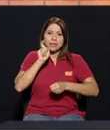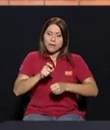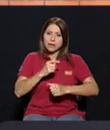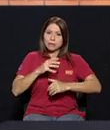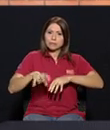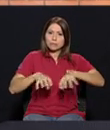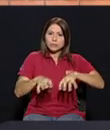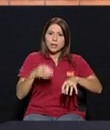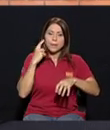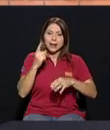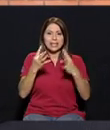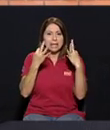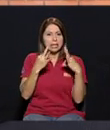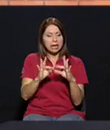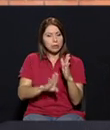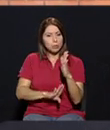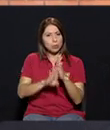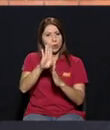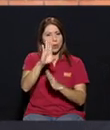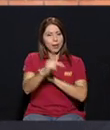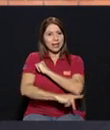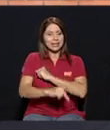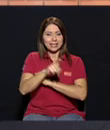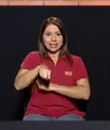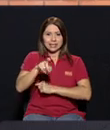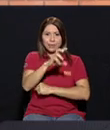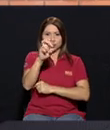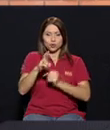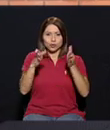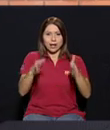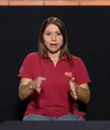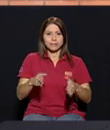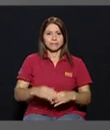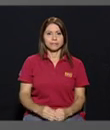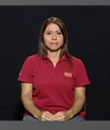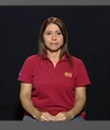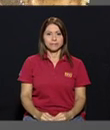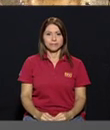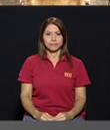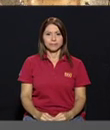proactivos en procurar ese país que todos los costarricenses nos merecemos.